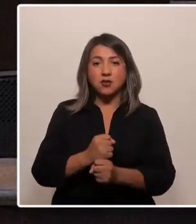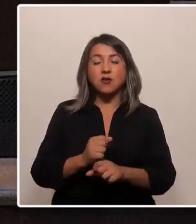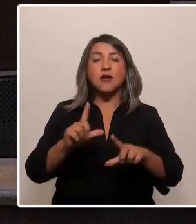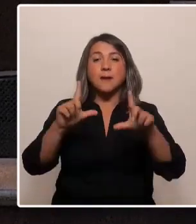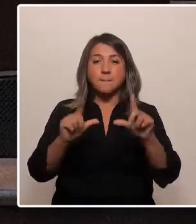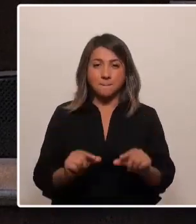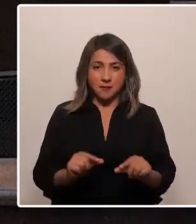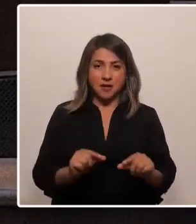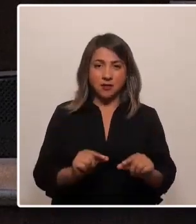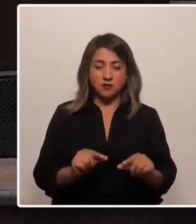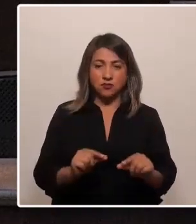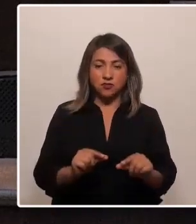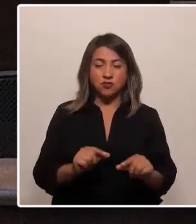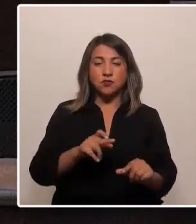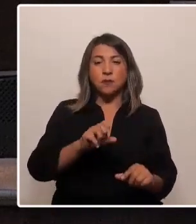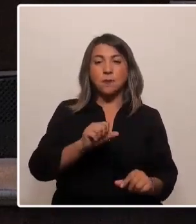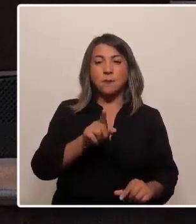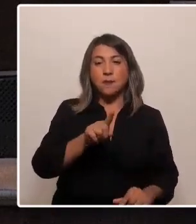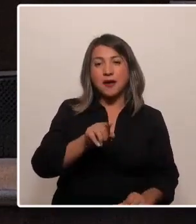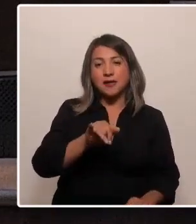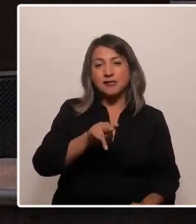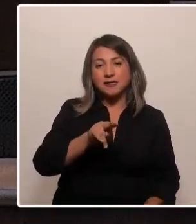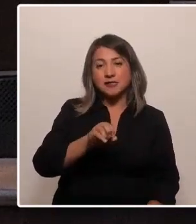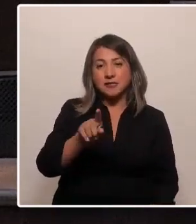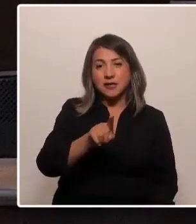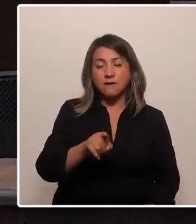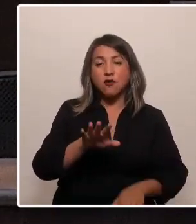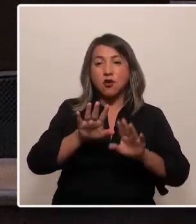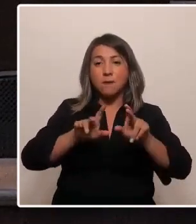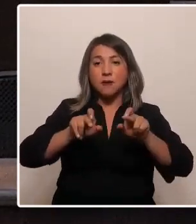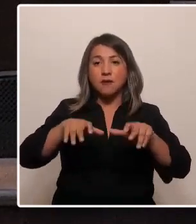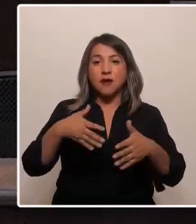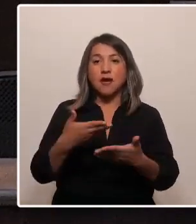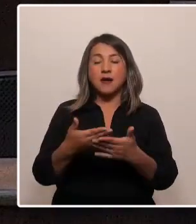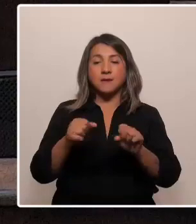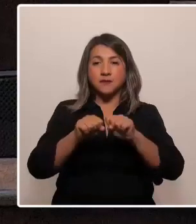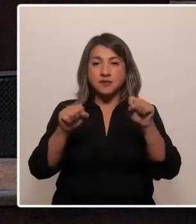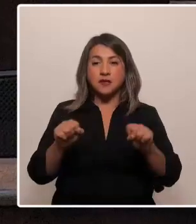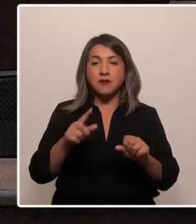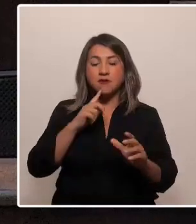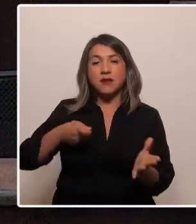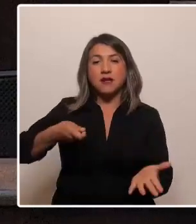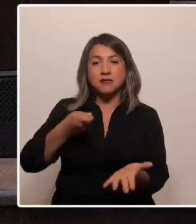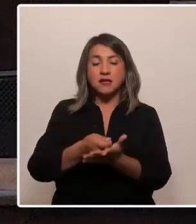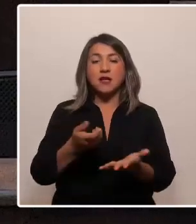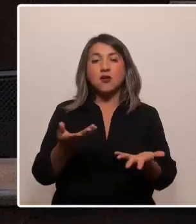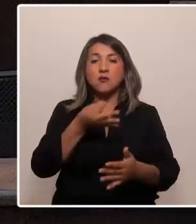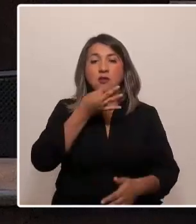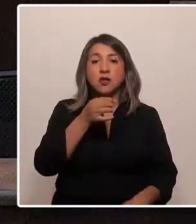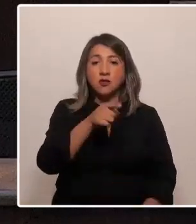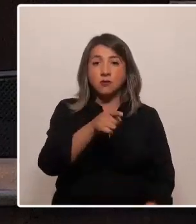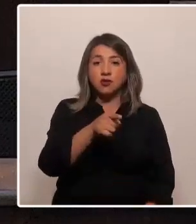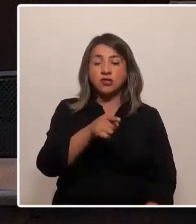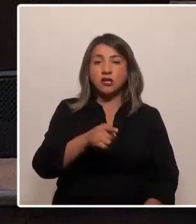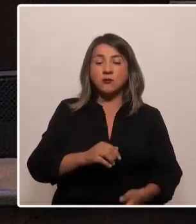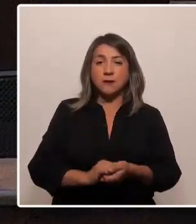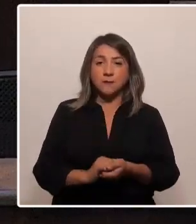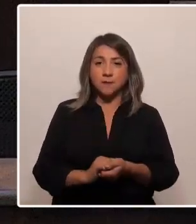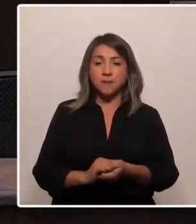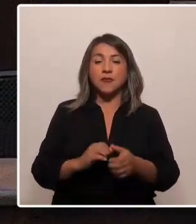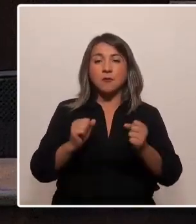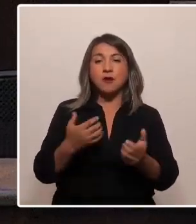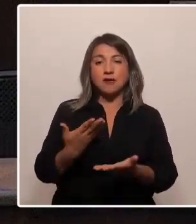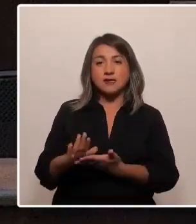pasivos. Cierre comillas. Este mismo sistema, que no es sostenible financieramente, como lo dijo ella, debemos justamente rechazar